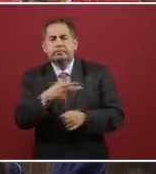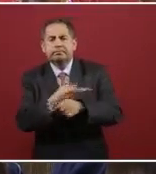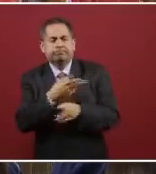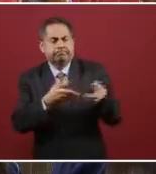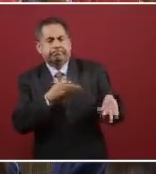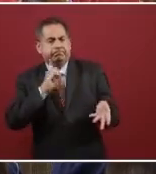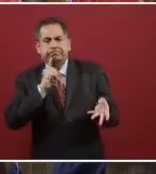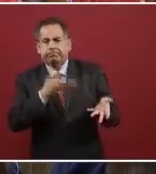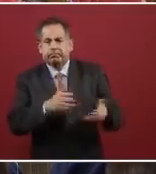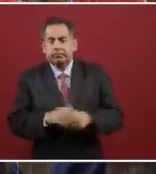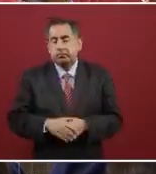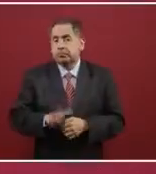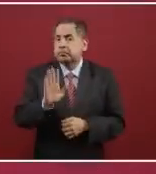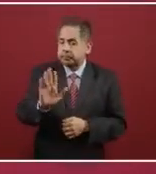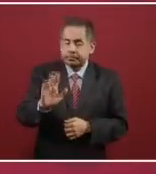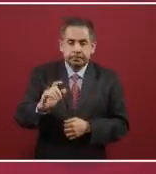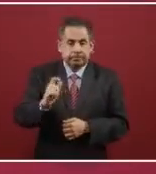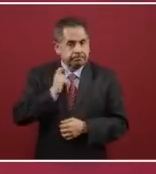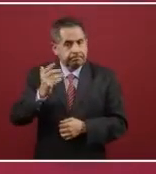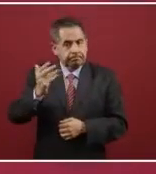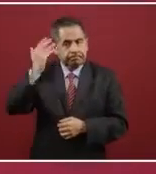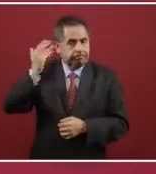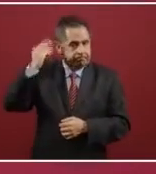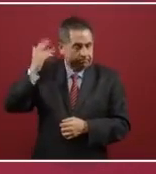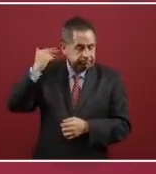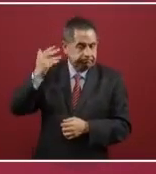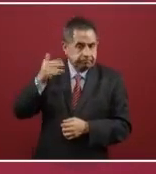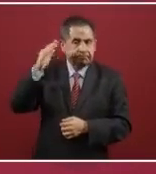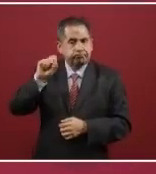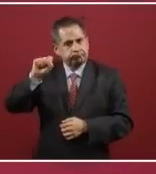Antes habían sindicatos